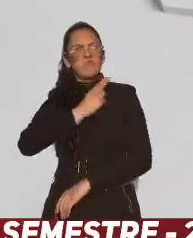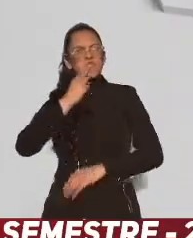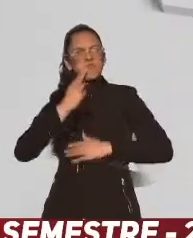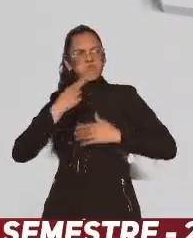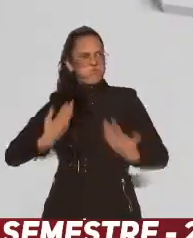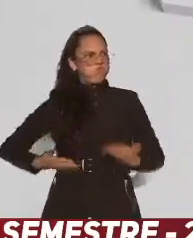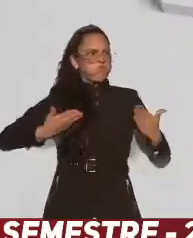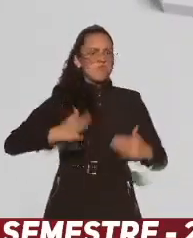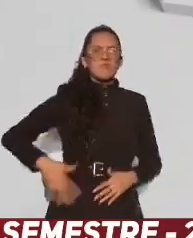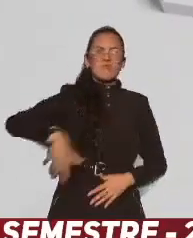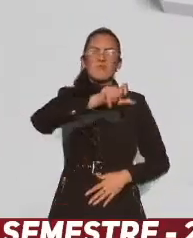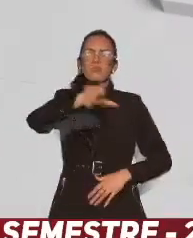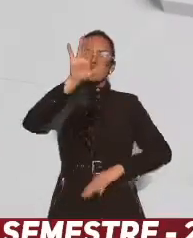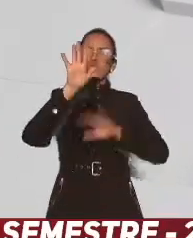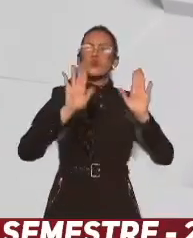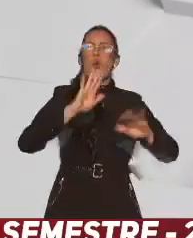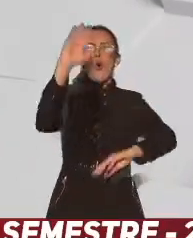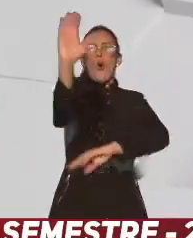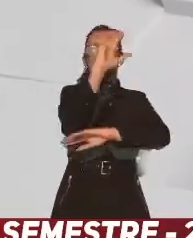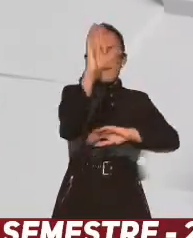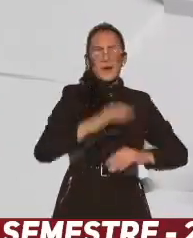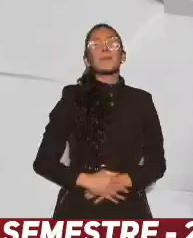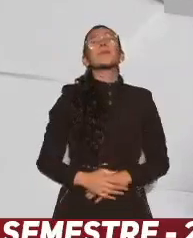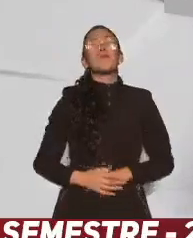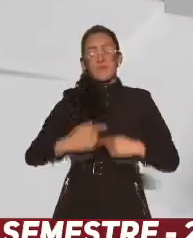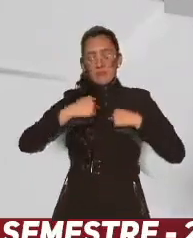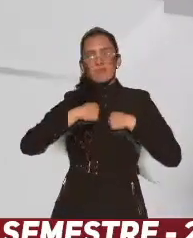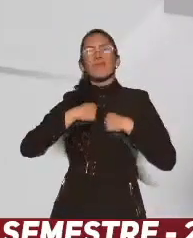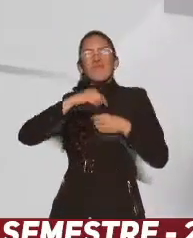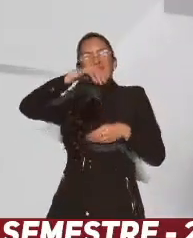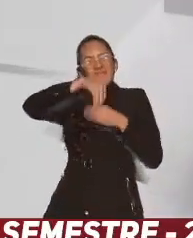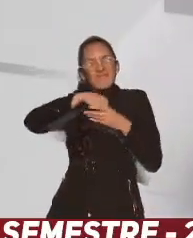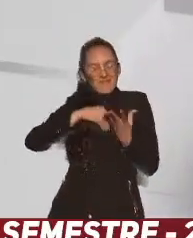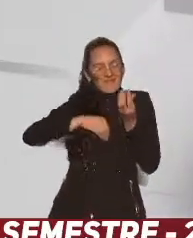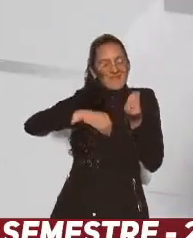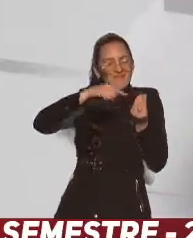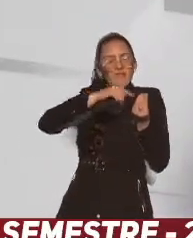el reconocimiento del programa Pilas con el Ambiente de la ANDI